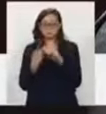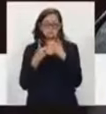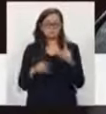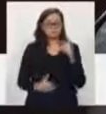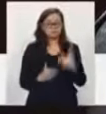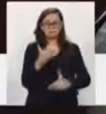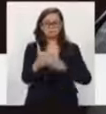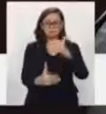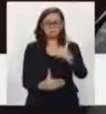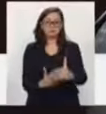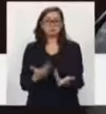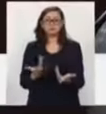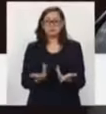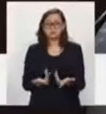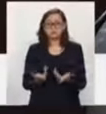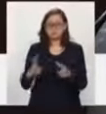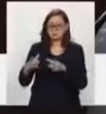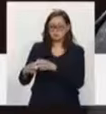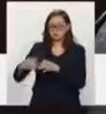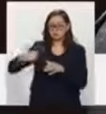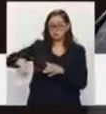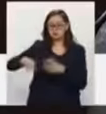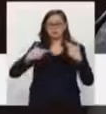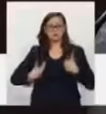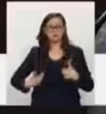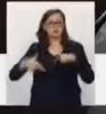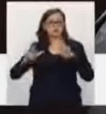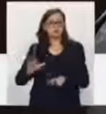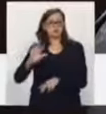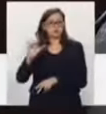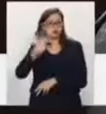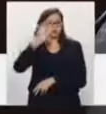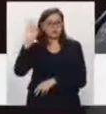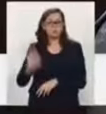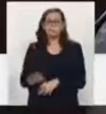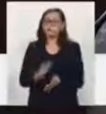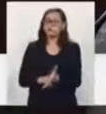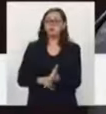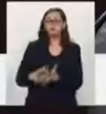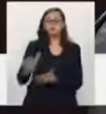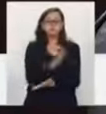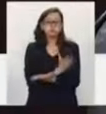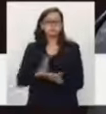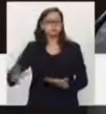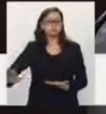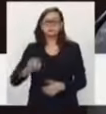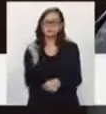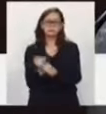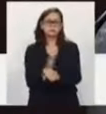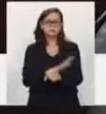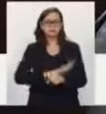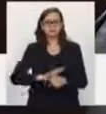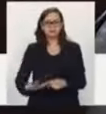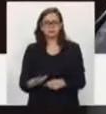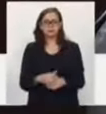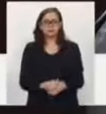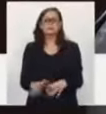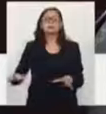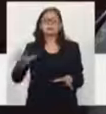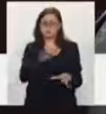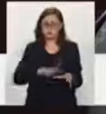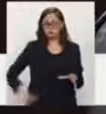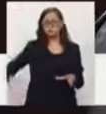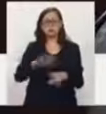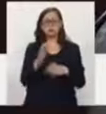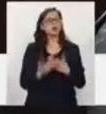se excluye del progreso a quienes representan a la mitad de la población, las mujeres. Las sociedades y los